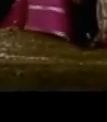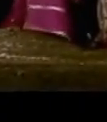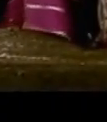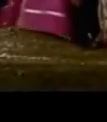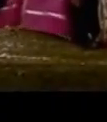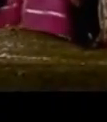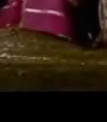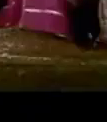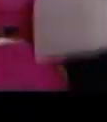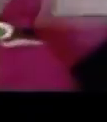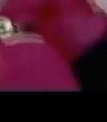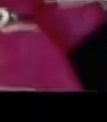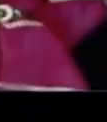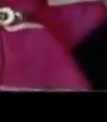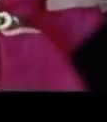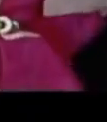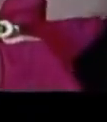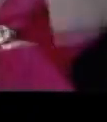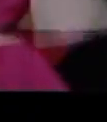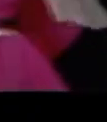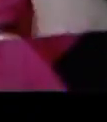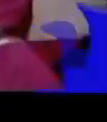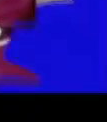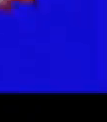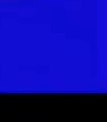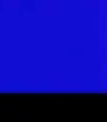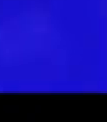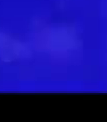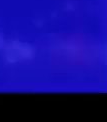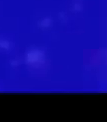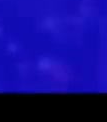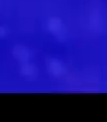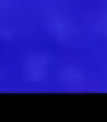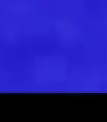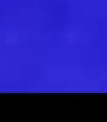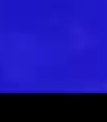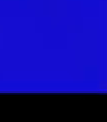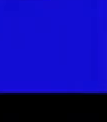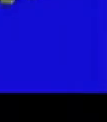me mostraré áspera, esquiva y desdeñosa.